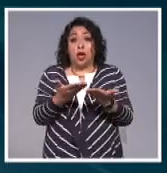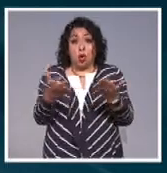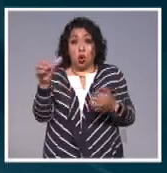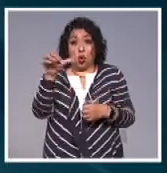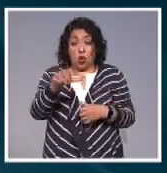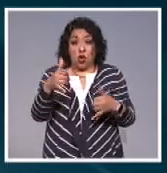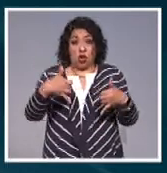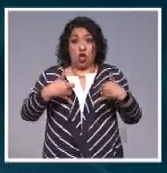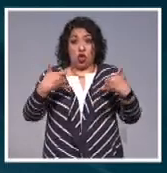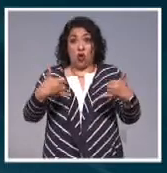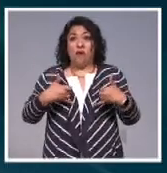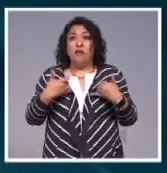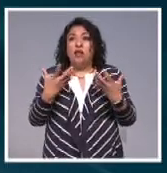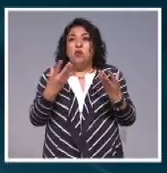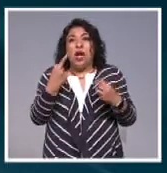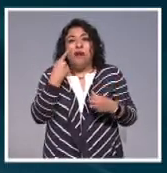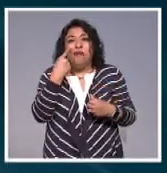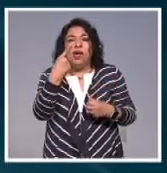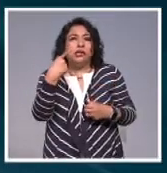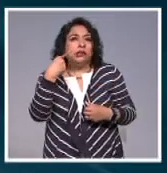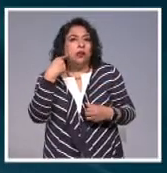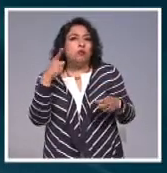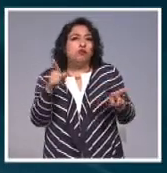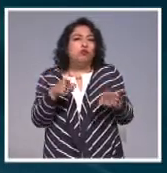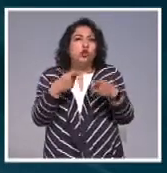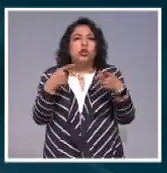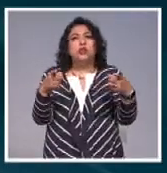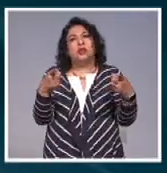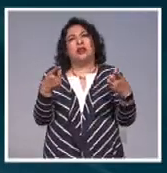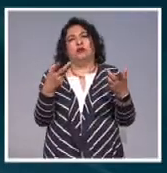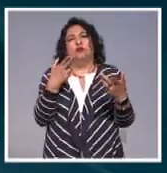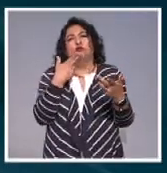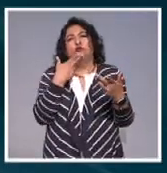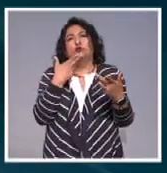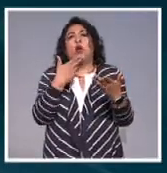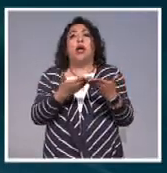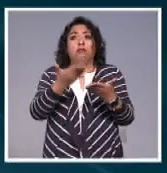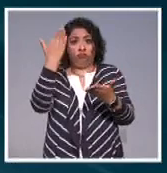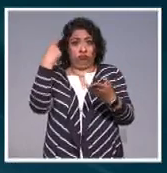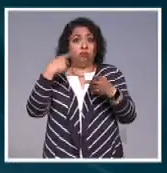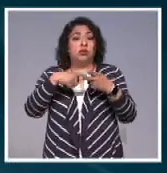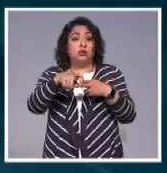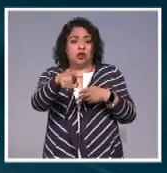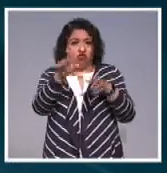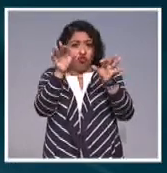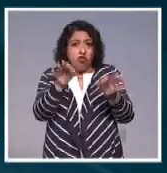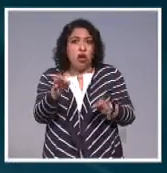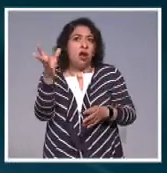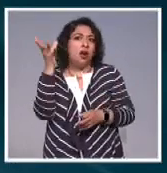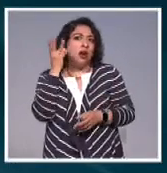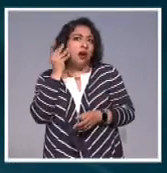Actualmente, los jóvenes consumen mucho contenido sonoro, cuyos formatos tienen su origen en la radio.